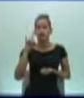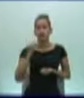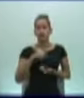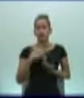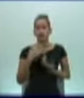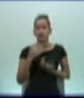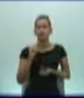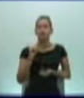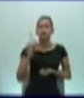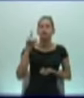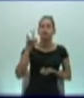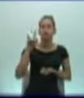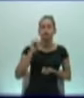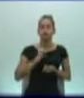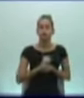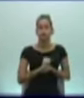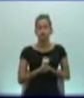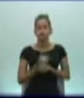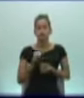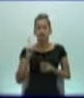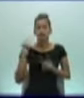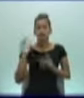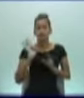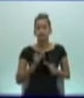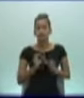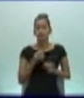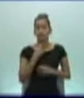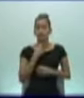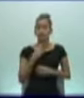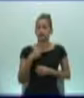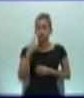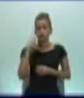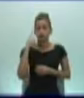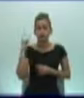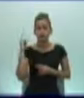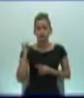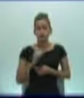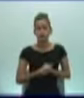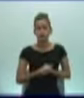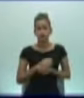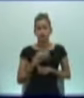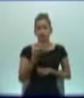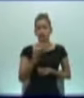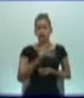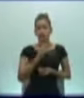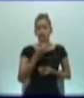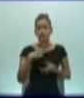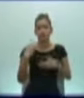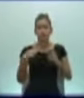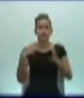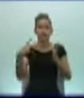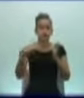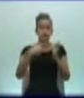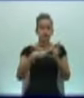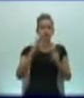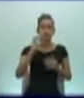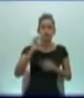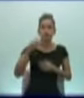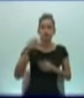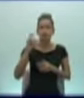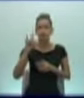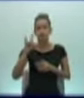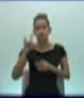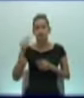Es decir, este mismo ejemplo que estamos viendo. Como explicamos, hacemos una división de 0,9